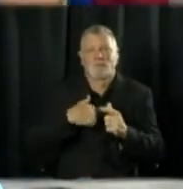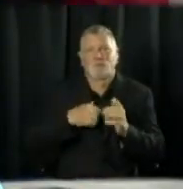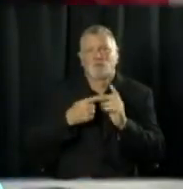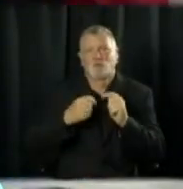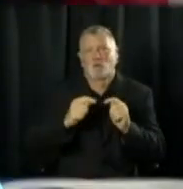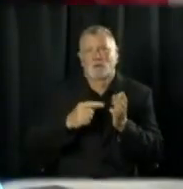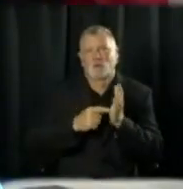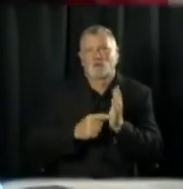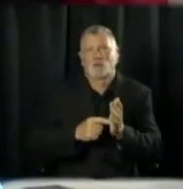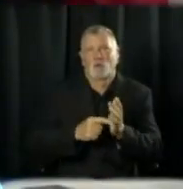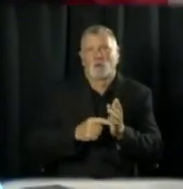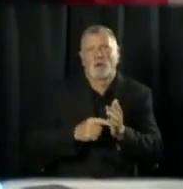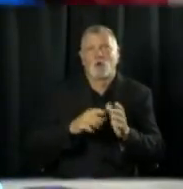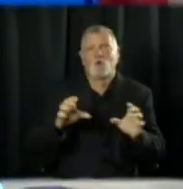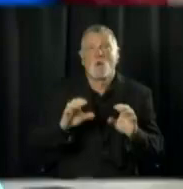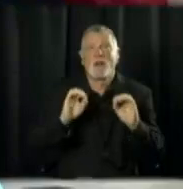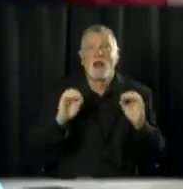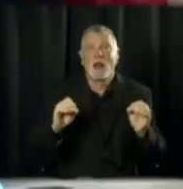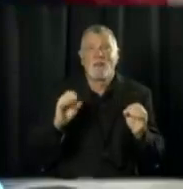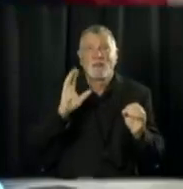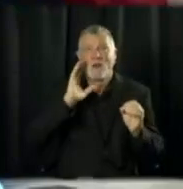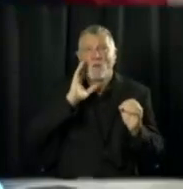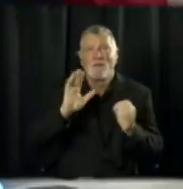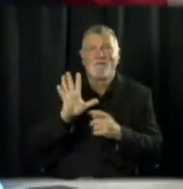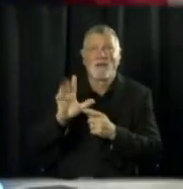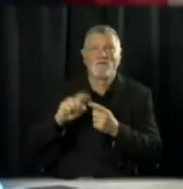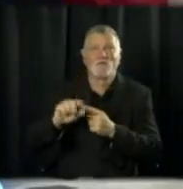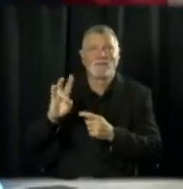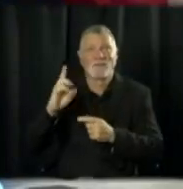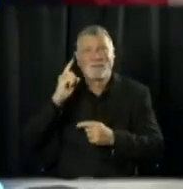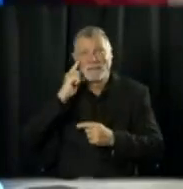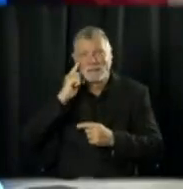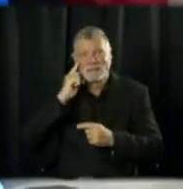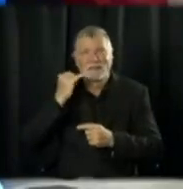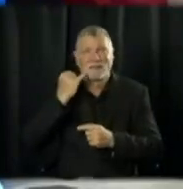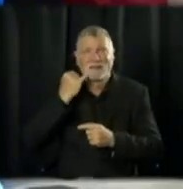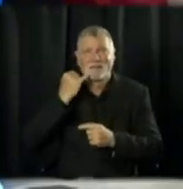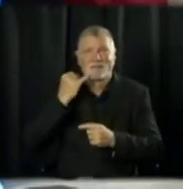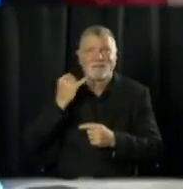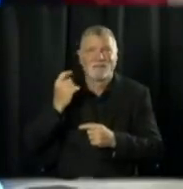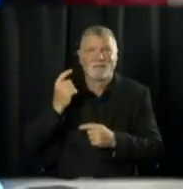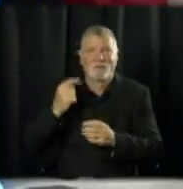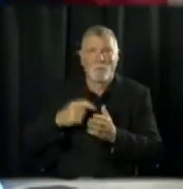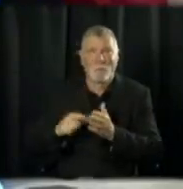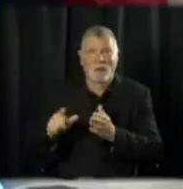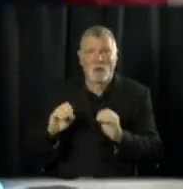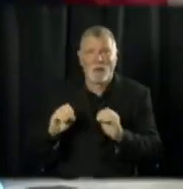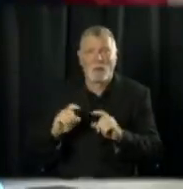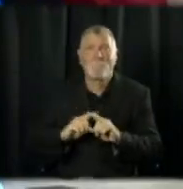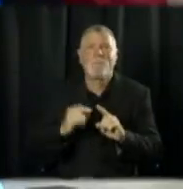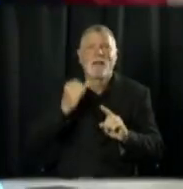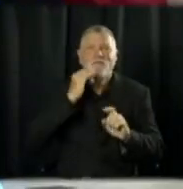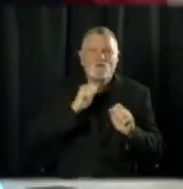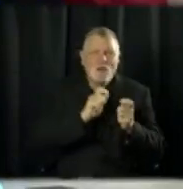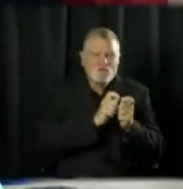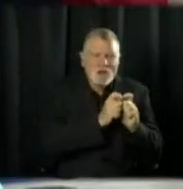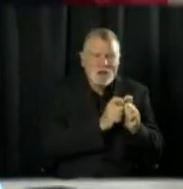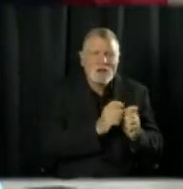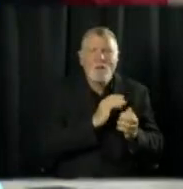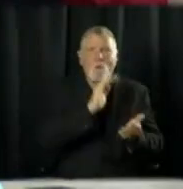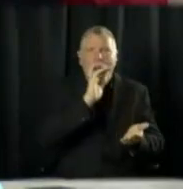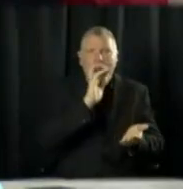decreto dice que es un ingreso bruto. Así que si no hacemos nada, va a ser de 5 o 7 centavos, porque tienes que pagarlo. Pero si